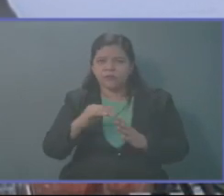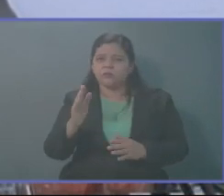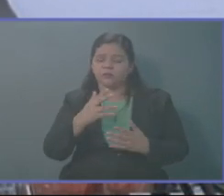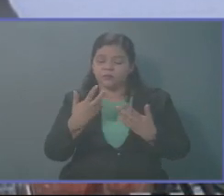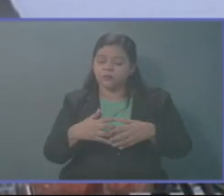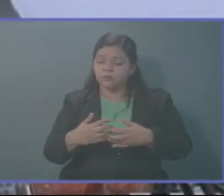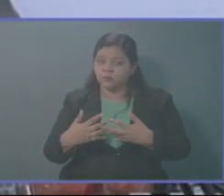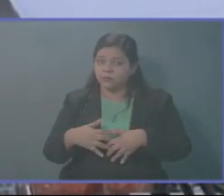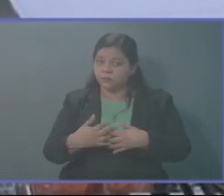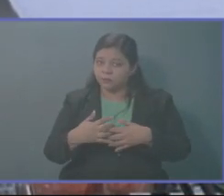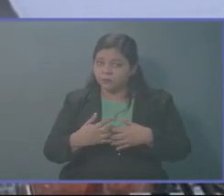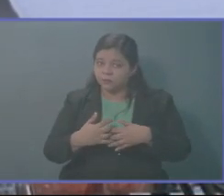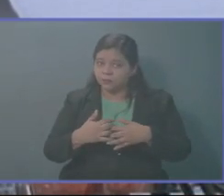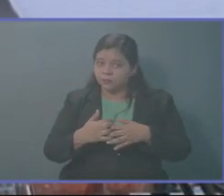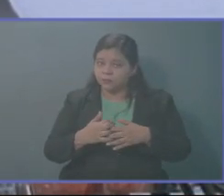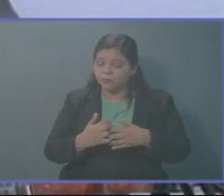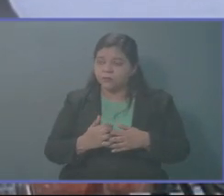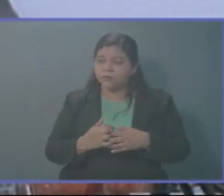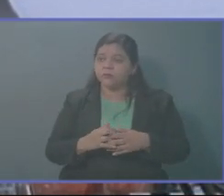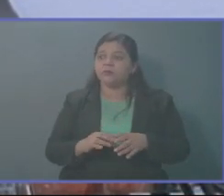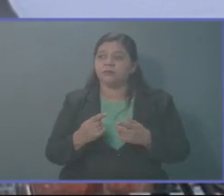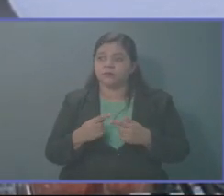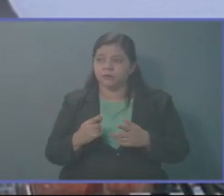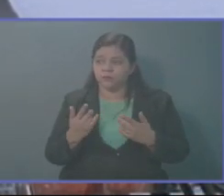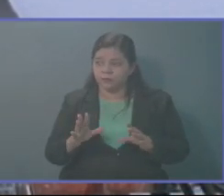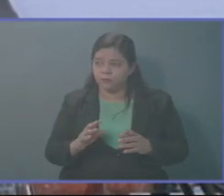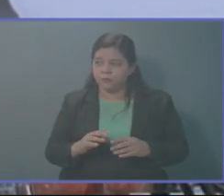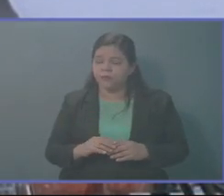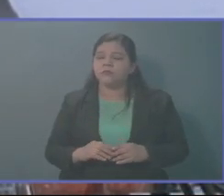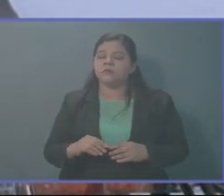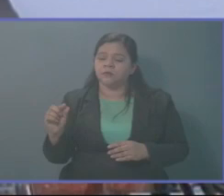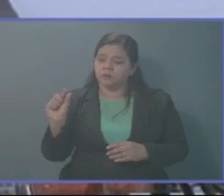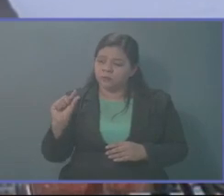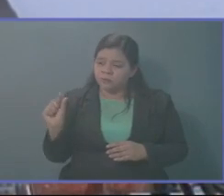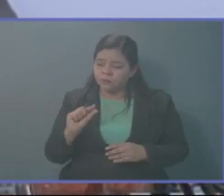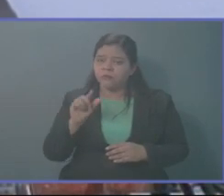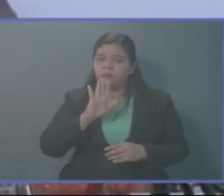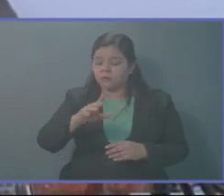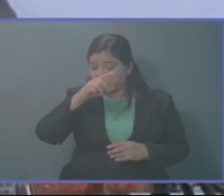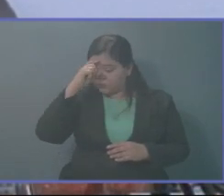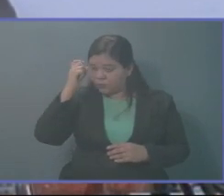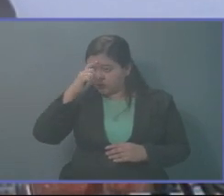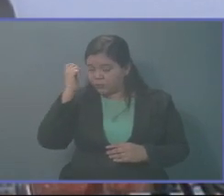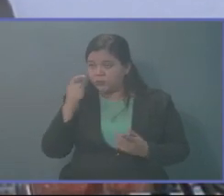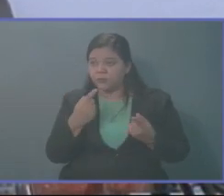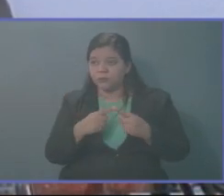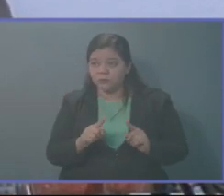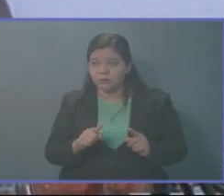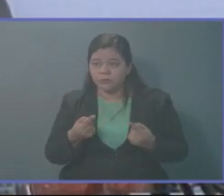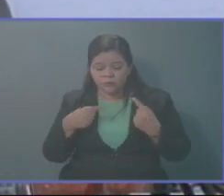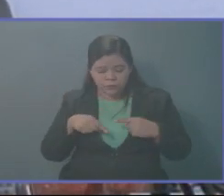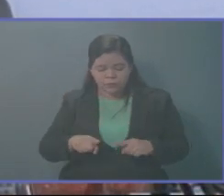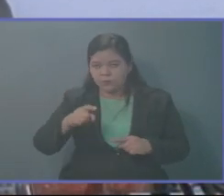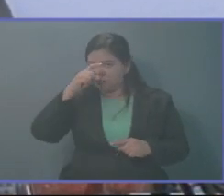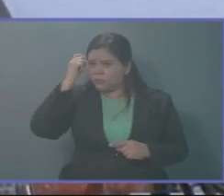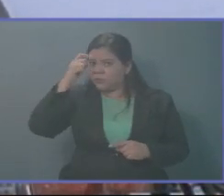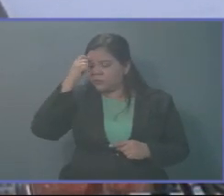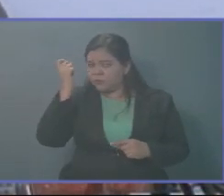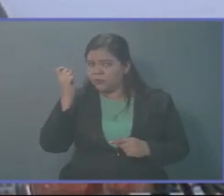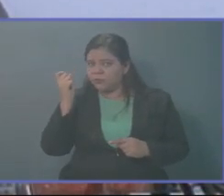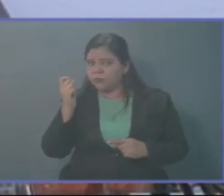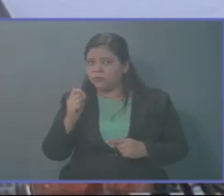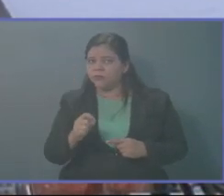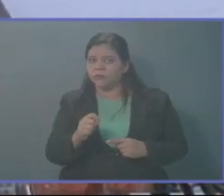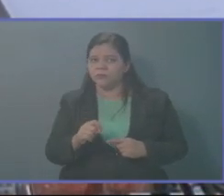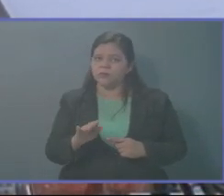empresas que han quedado con autorización de funcionar, pero que están funcionando a